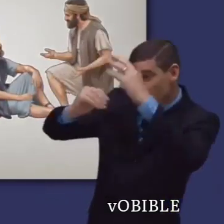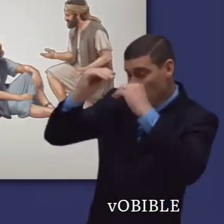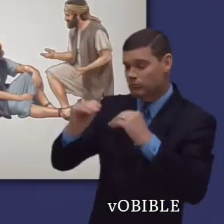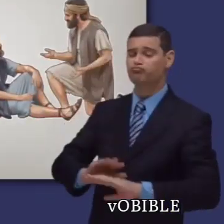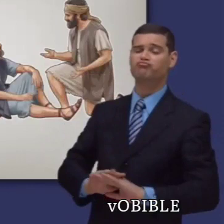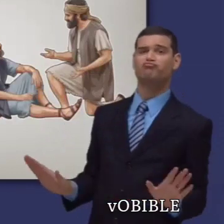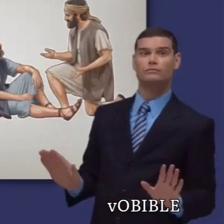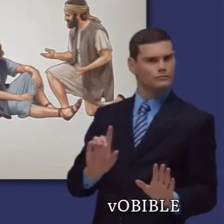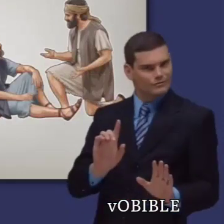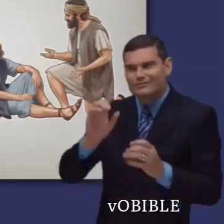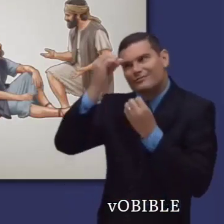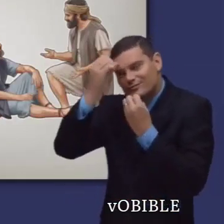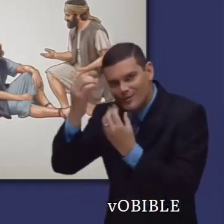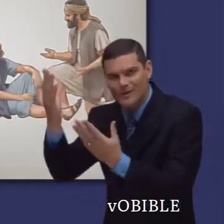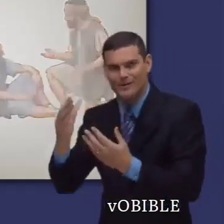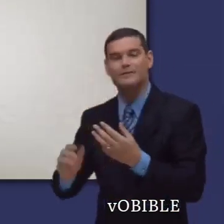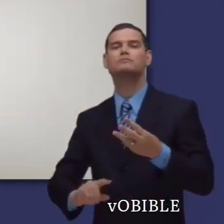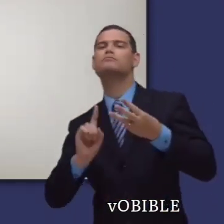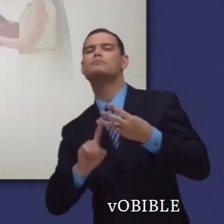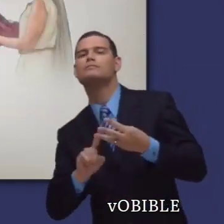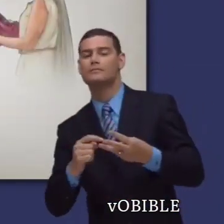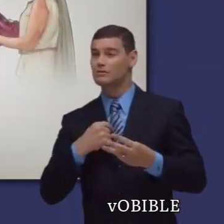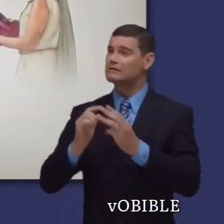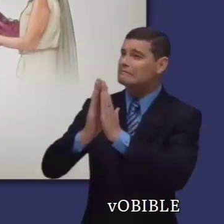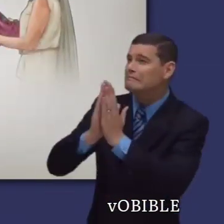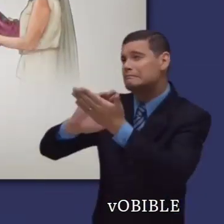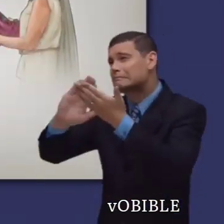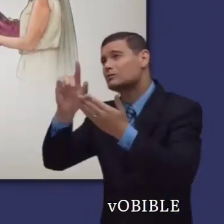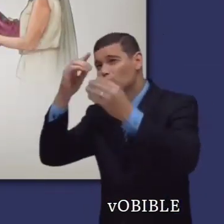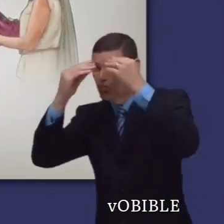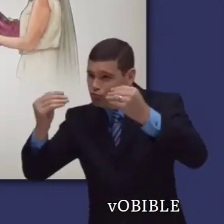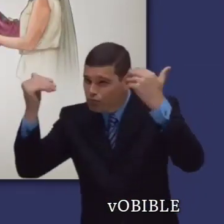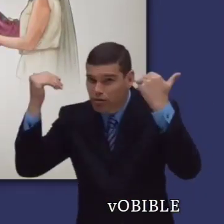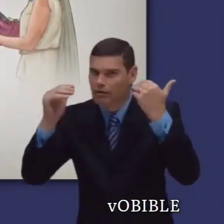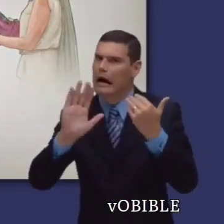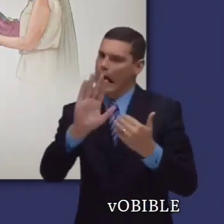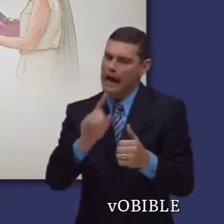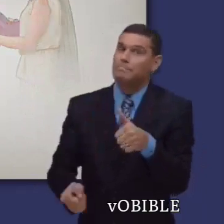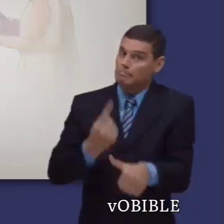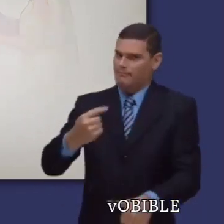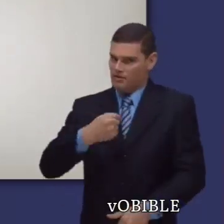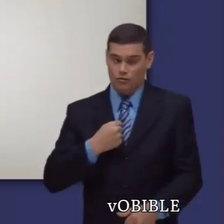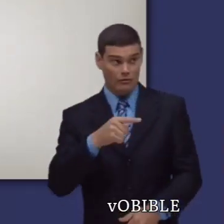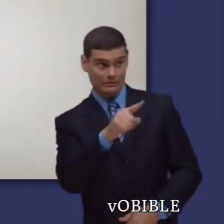no limitarnos a oírla, y que si queremos que Dios nos perdone, debemos perdonar a los demás.